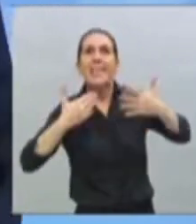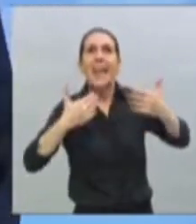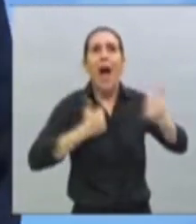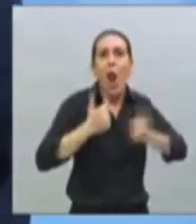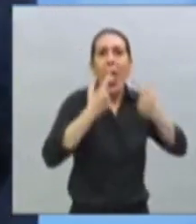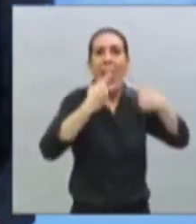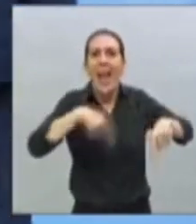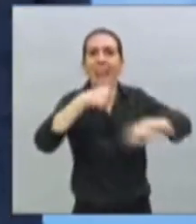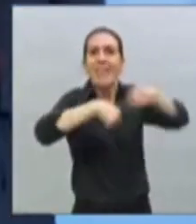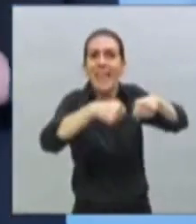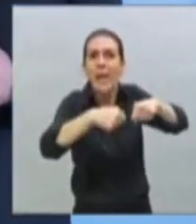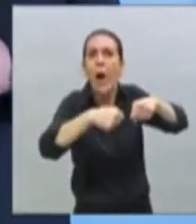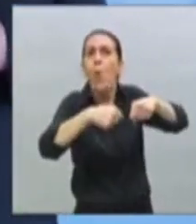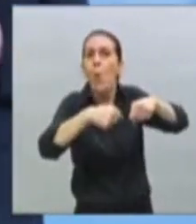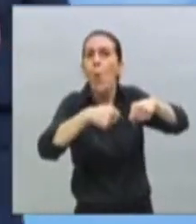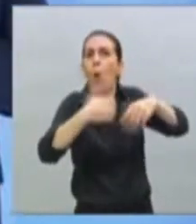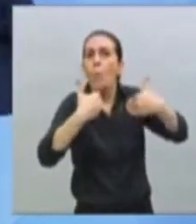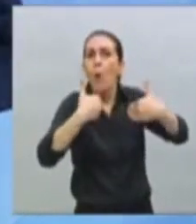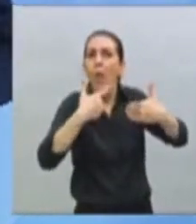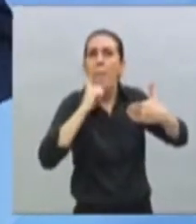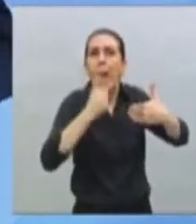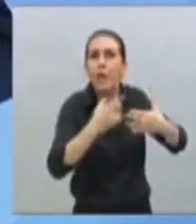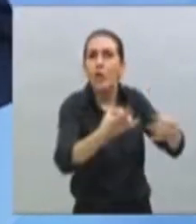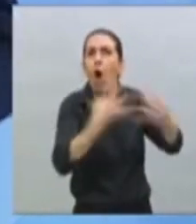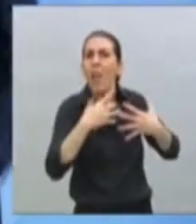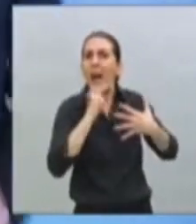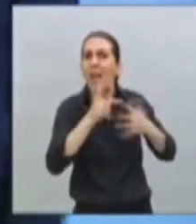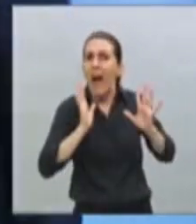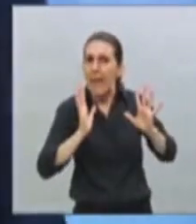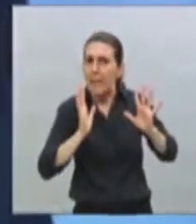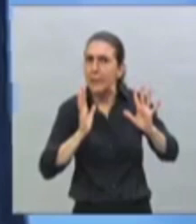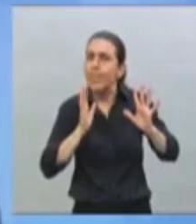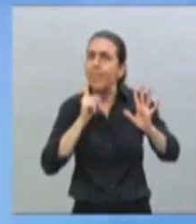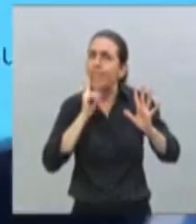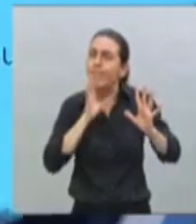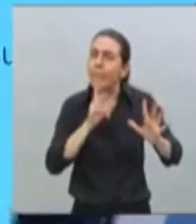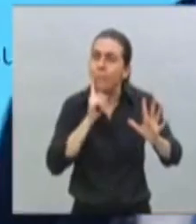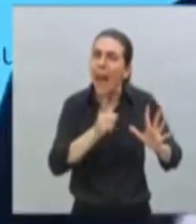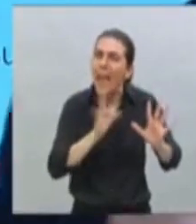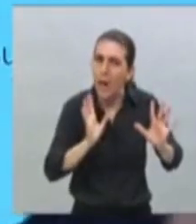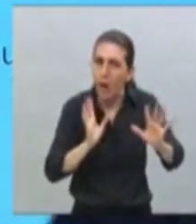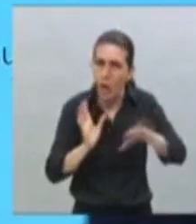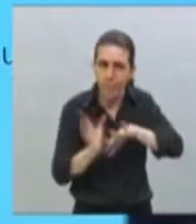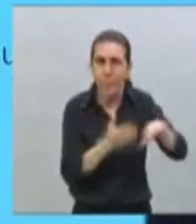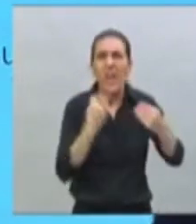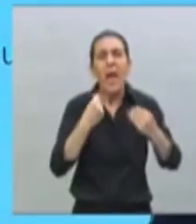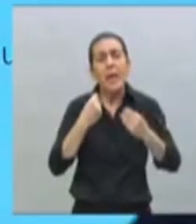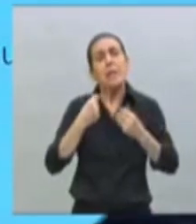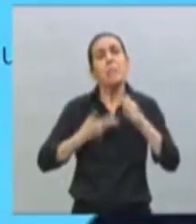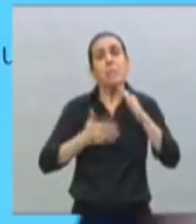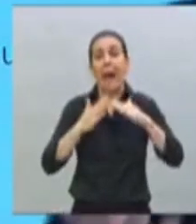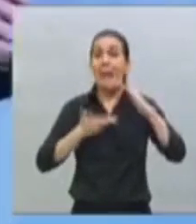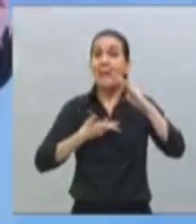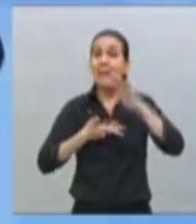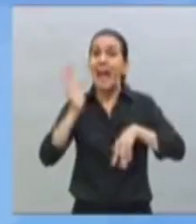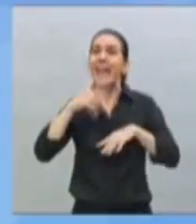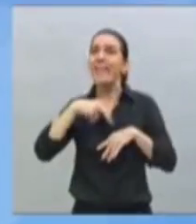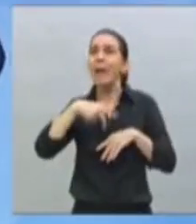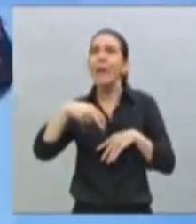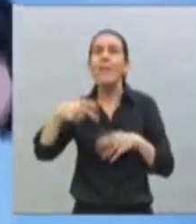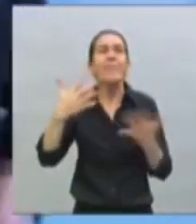perdón. Y por lo tanto es una actividad más riesgosa. Actividad recreativa es salir a caminar, airearse un